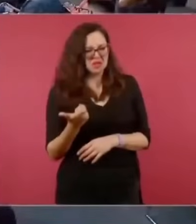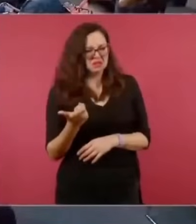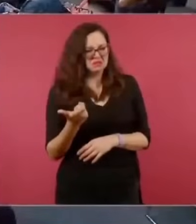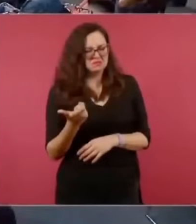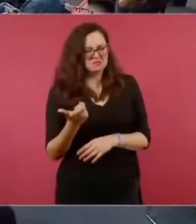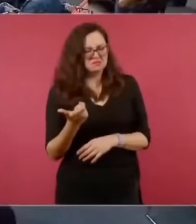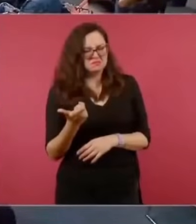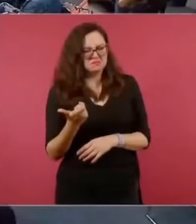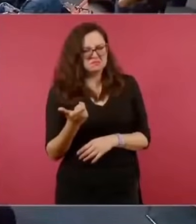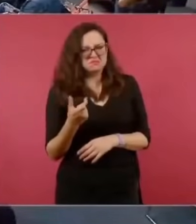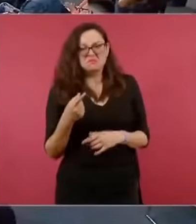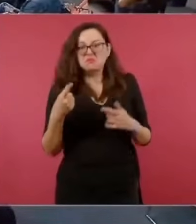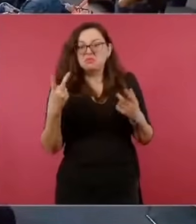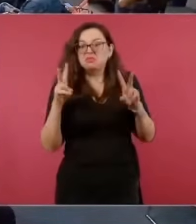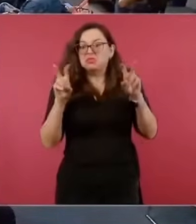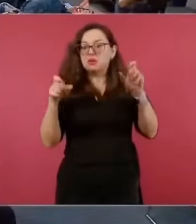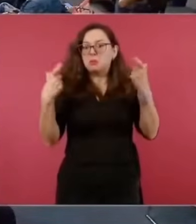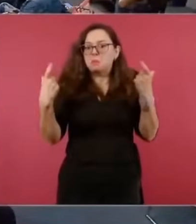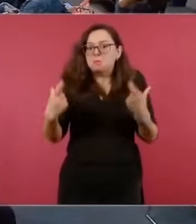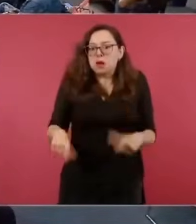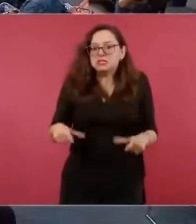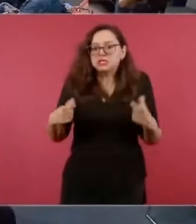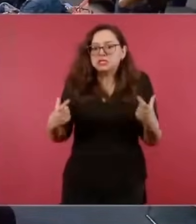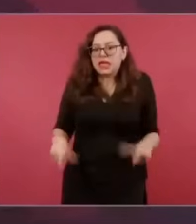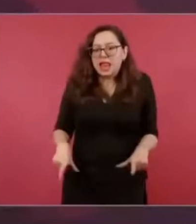que reclamaba un pastelero